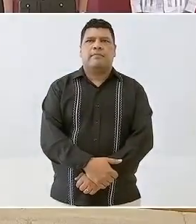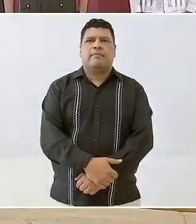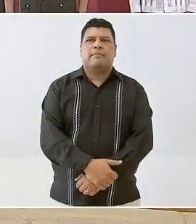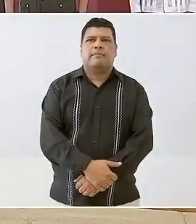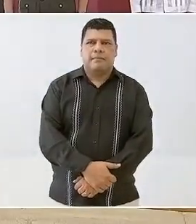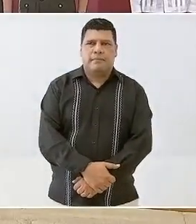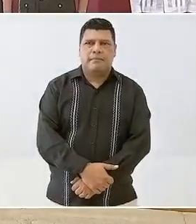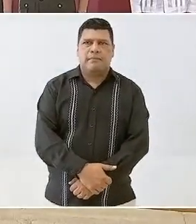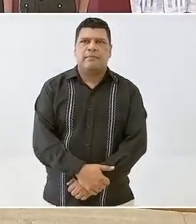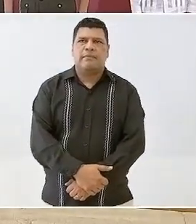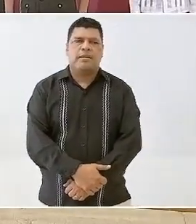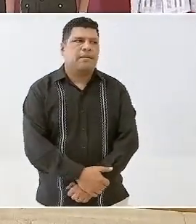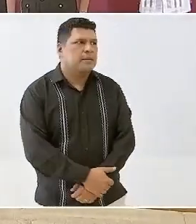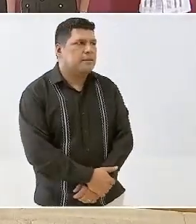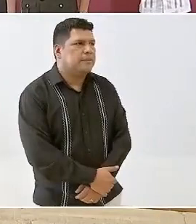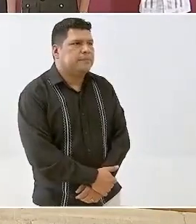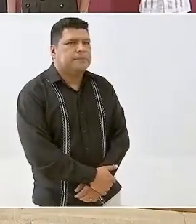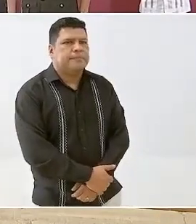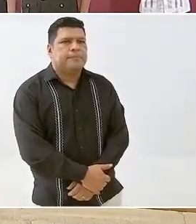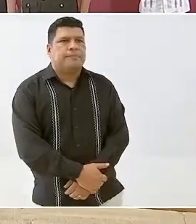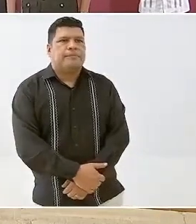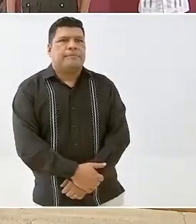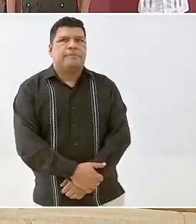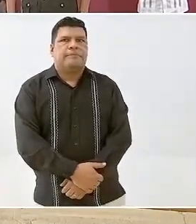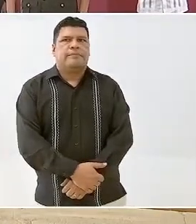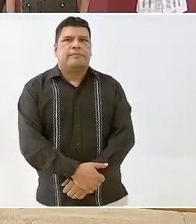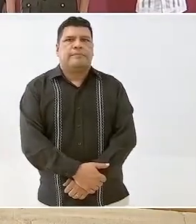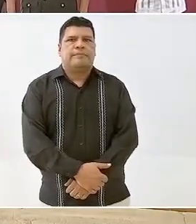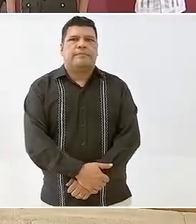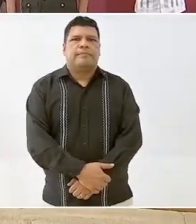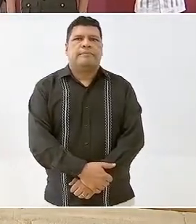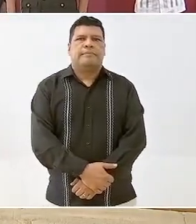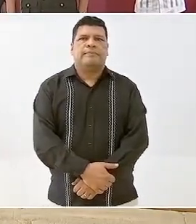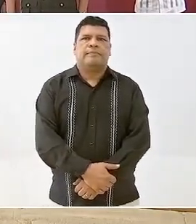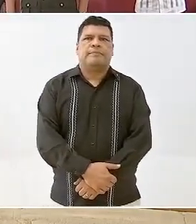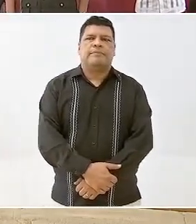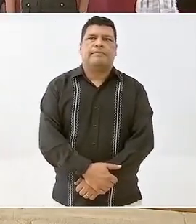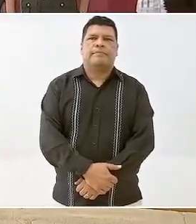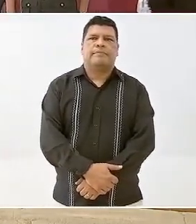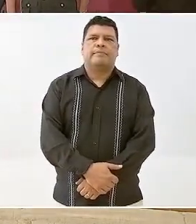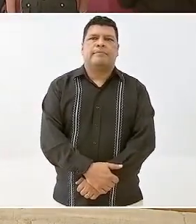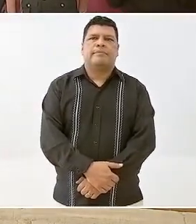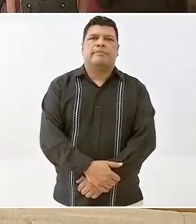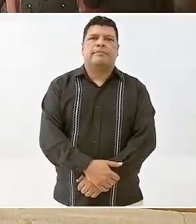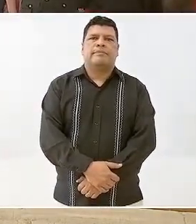cabo el corte del listón inaugural de las obras en el puerto de Coatzacoalcos, Veracruz.